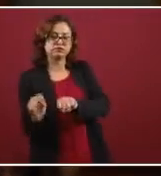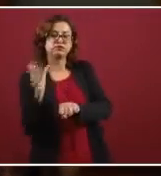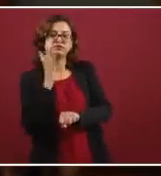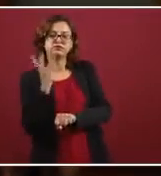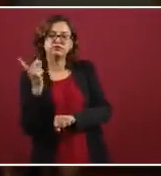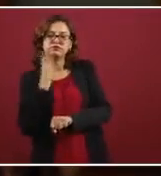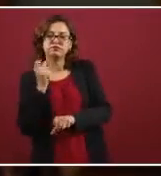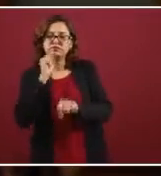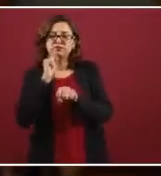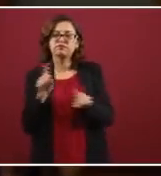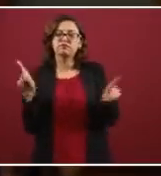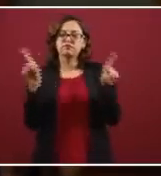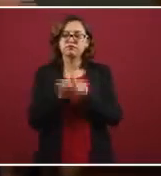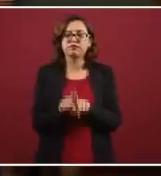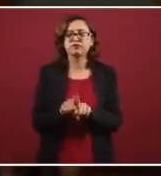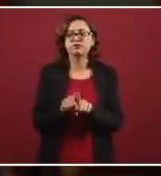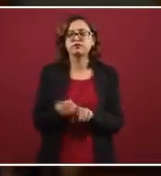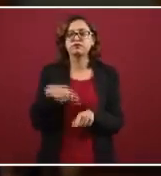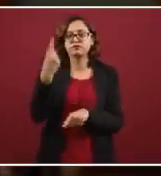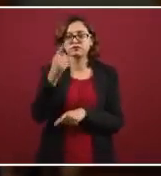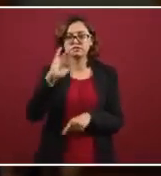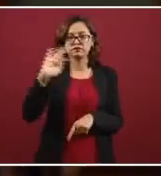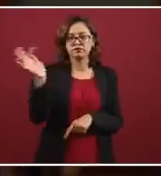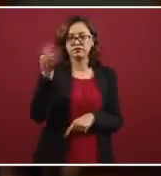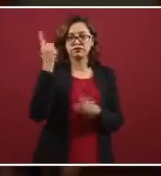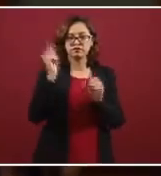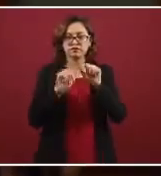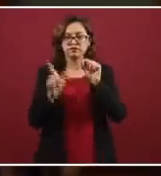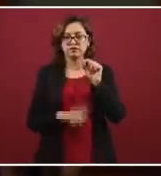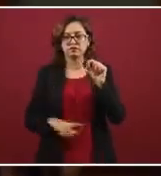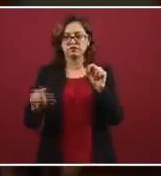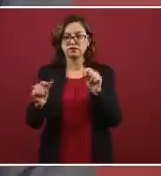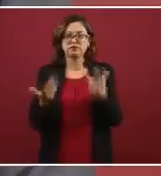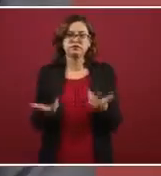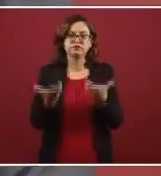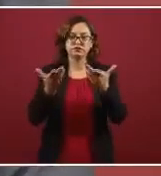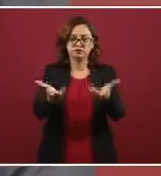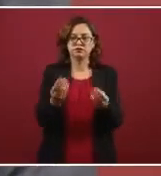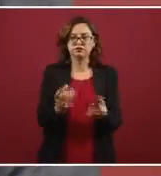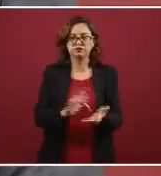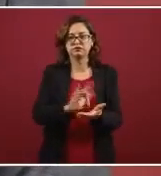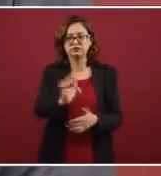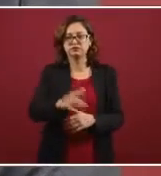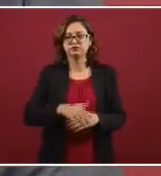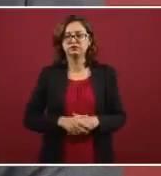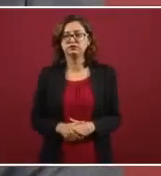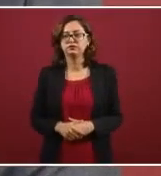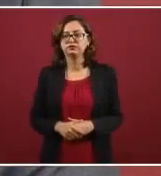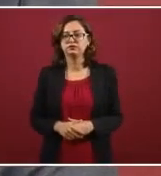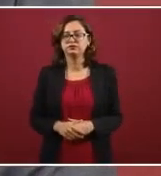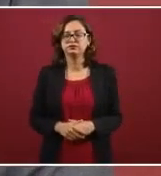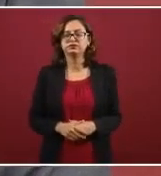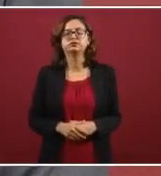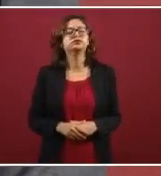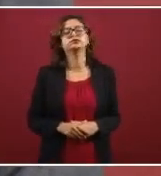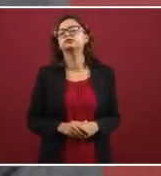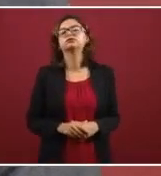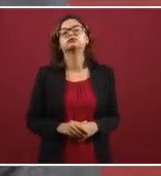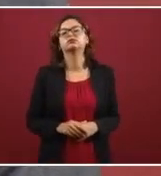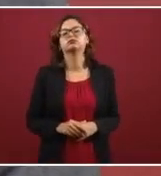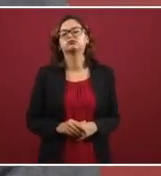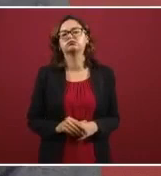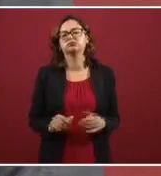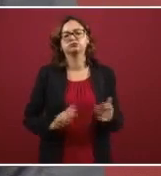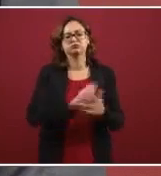Congreso como también en el Congreso Federal. Pero bueno, adelante, presidente, muchas sí, gracias. No, se va a dejar de apoyar